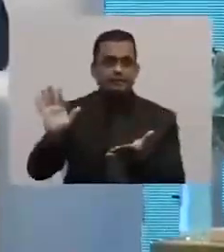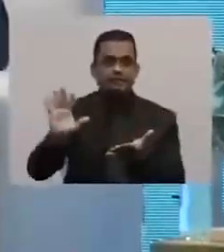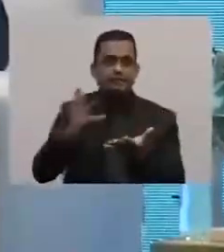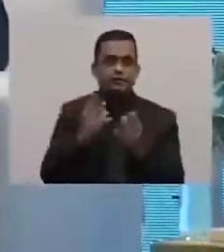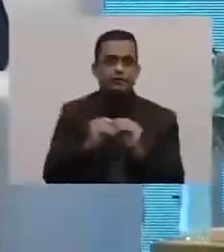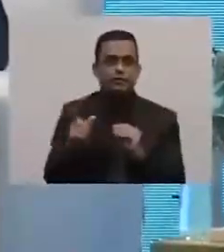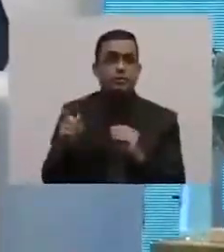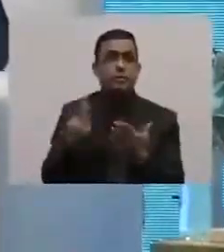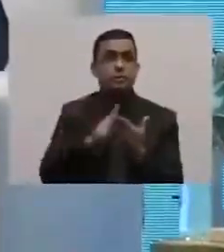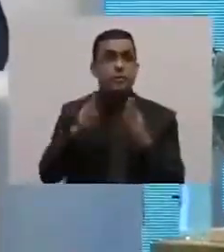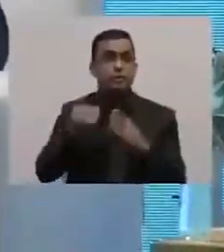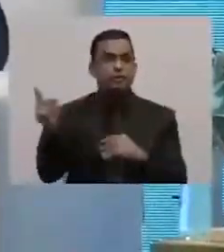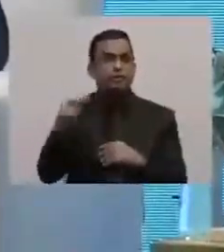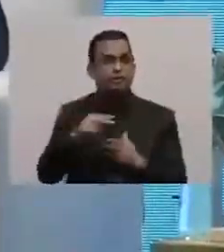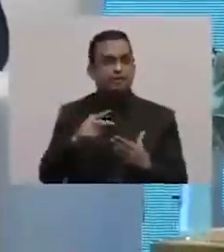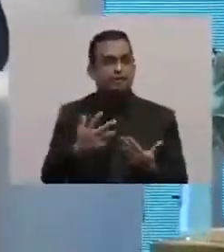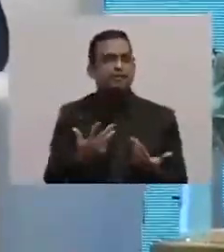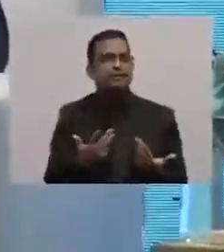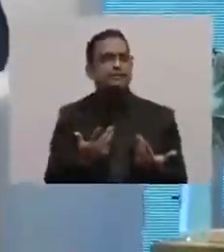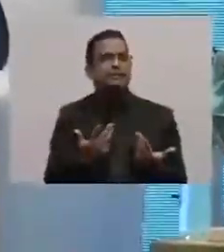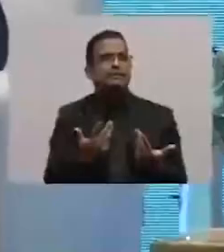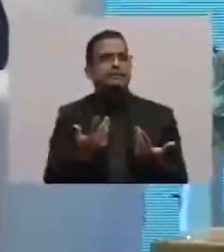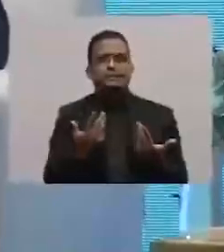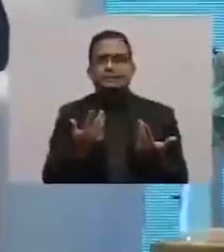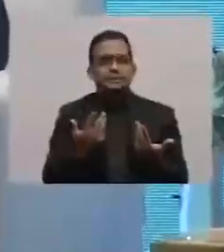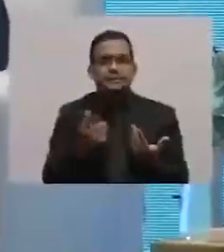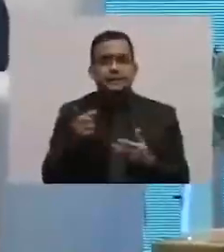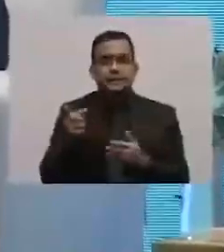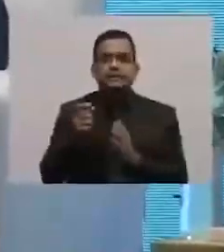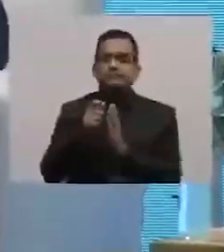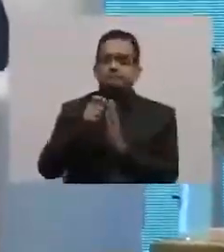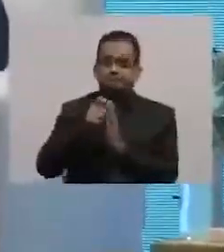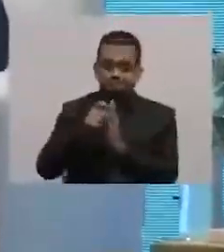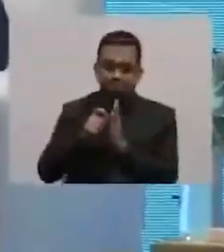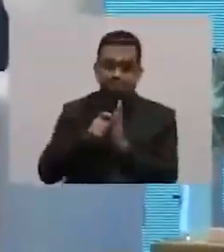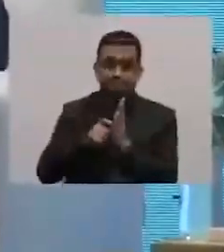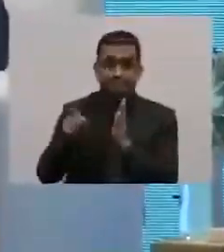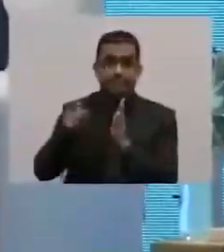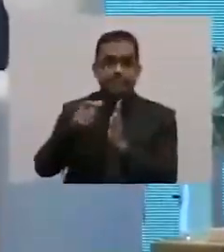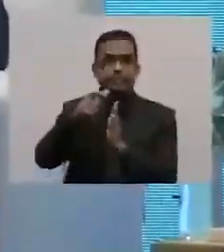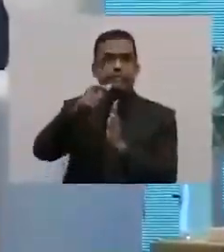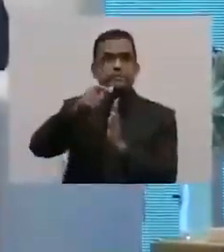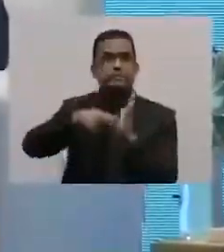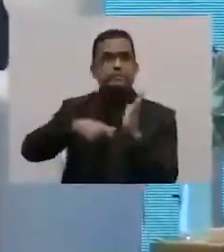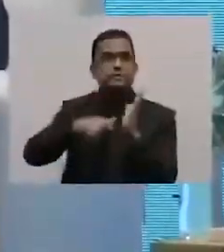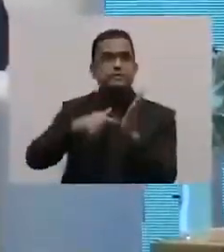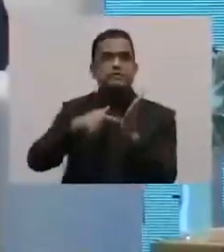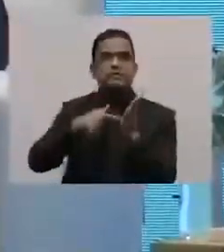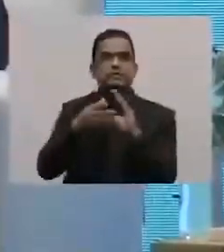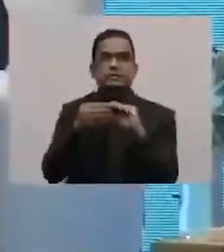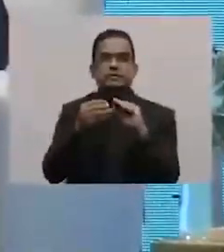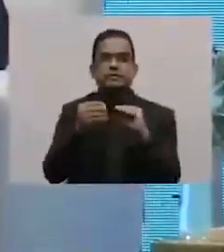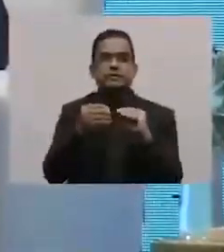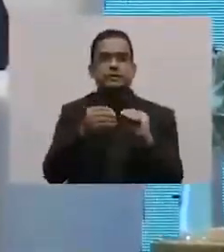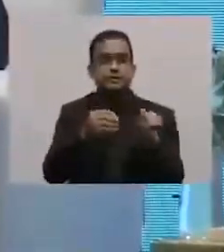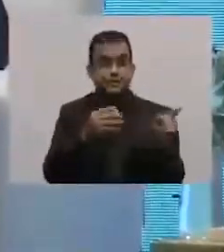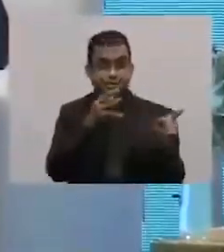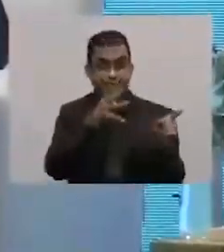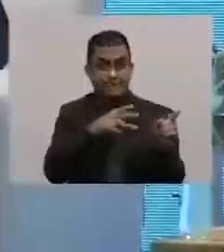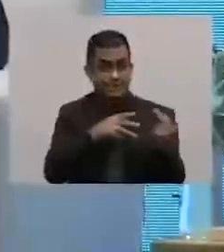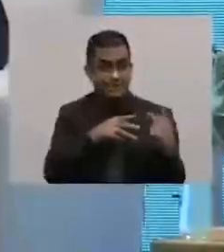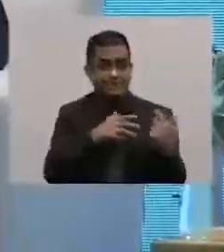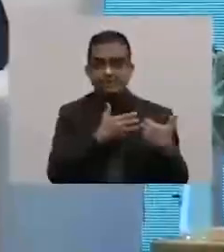Y el poeta, ante esa circunstancia, escribió un documento para separarse de la